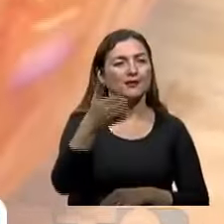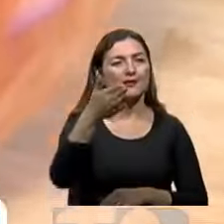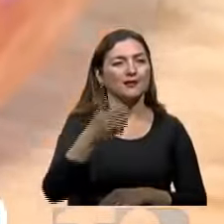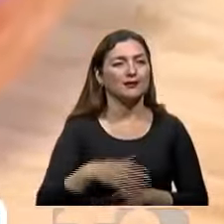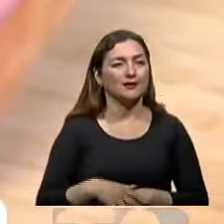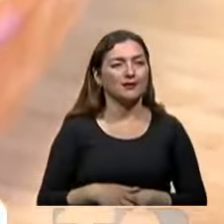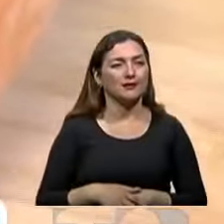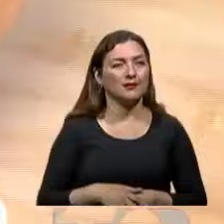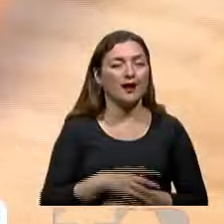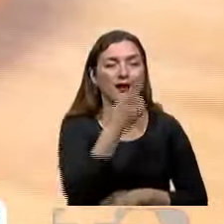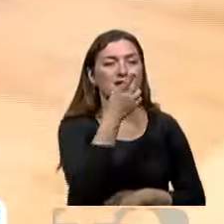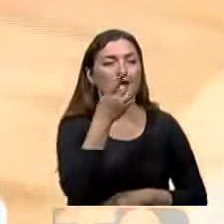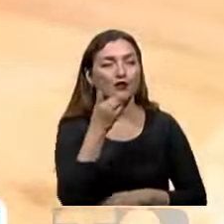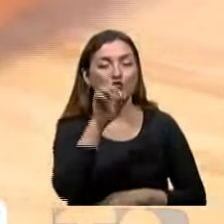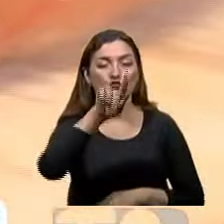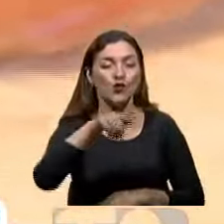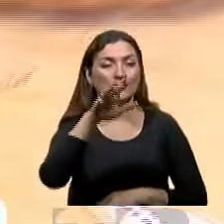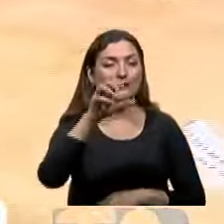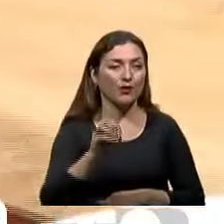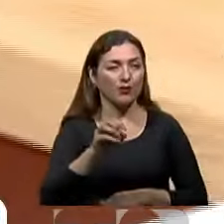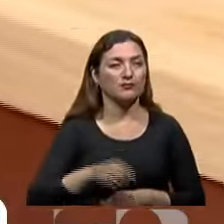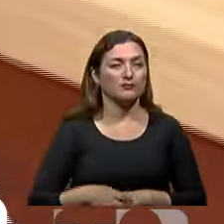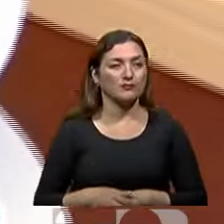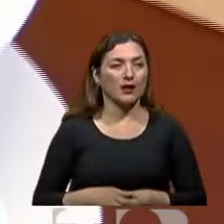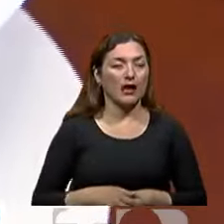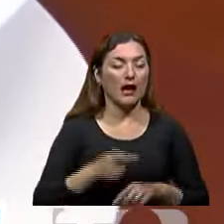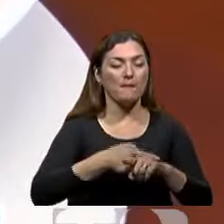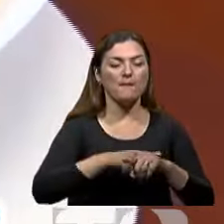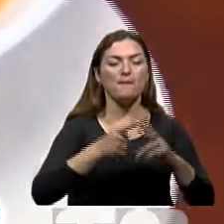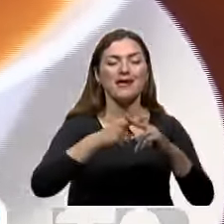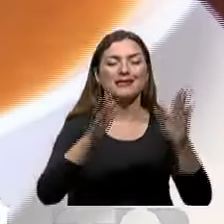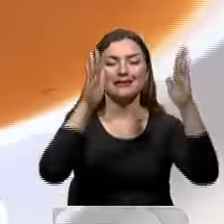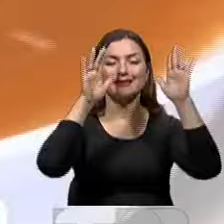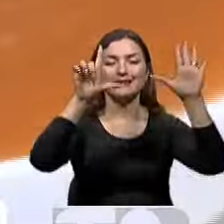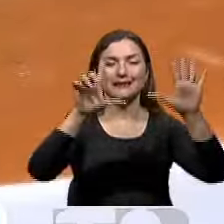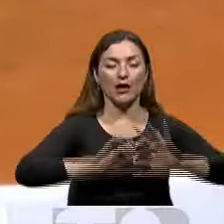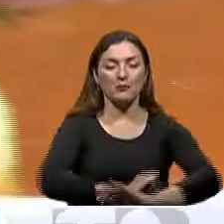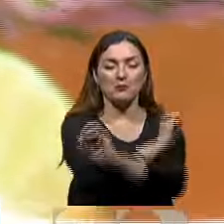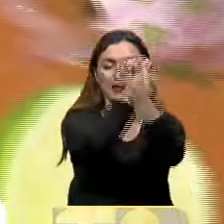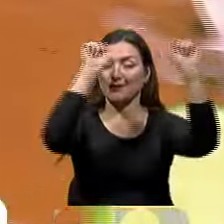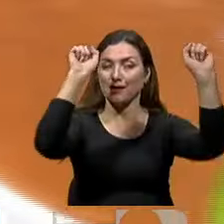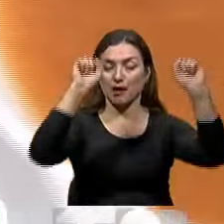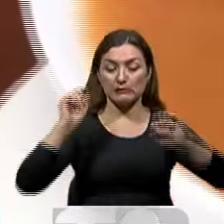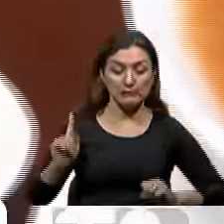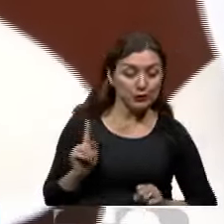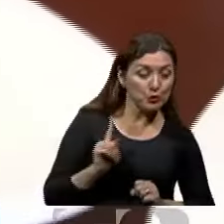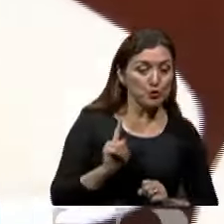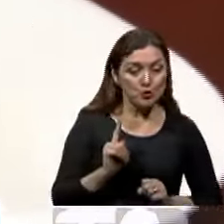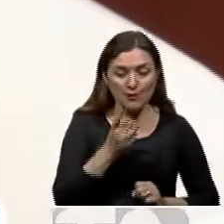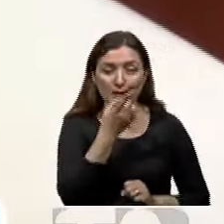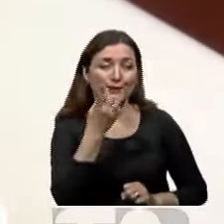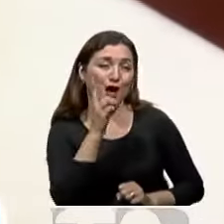También tenemos los desayunos desde $1.50 y atendemos desde las 7 de la mañana, en donde ustedes van a encontrar